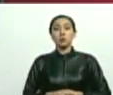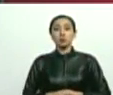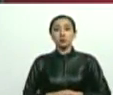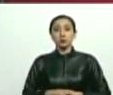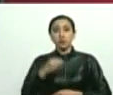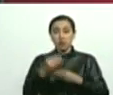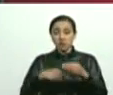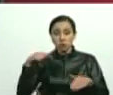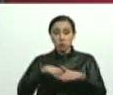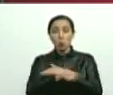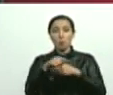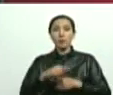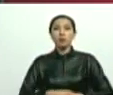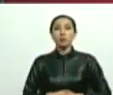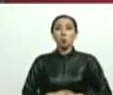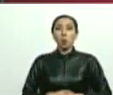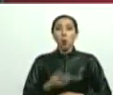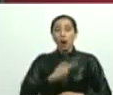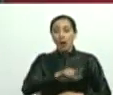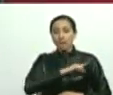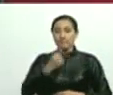ganó a España.